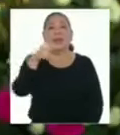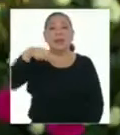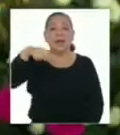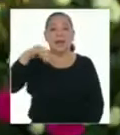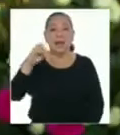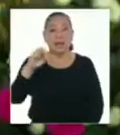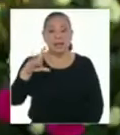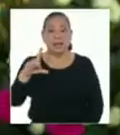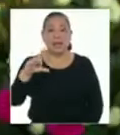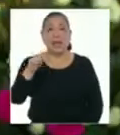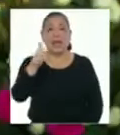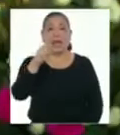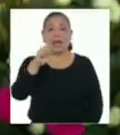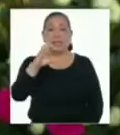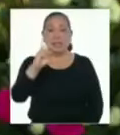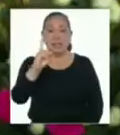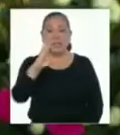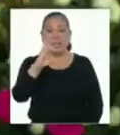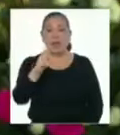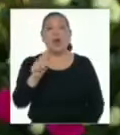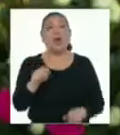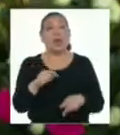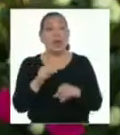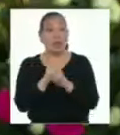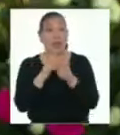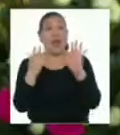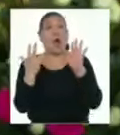El día 8 celebraremos también